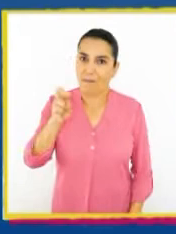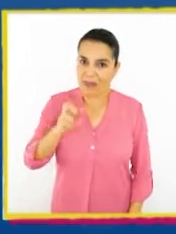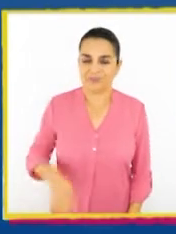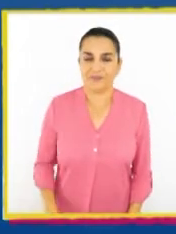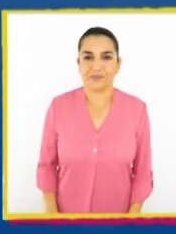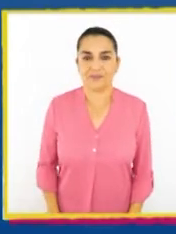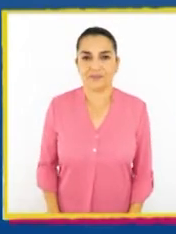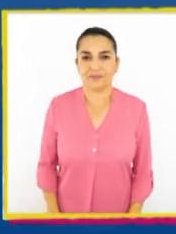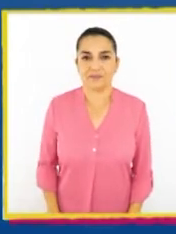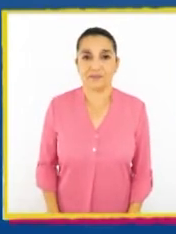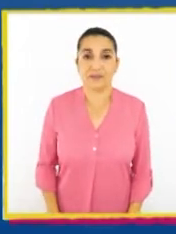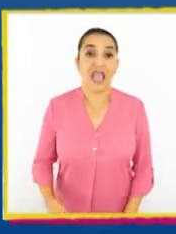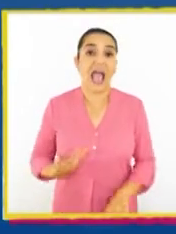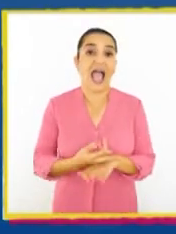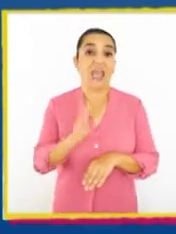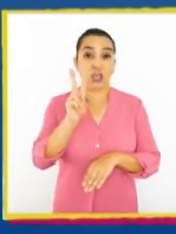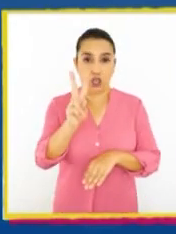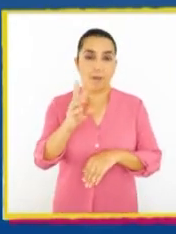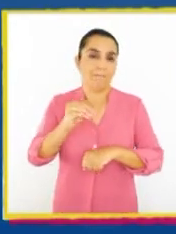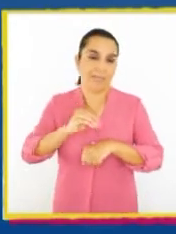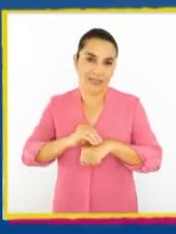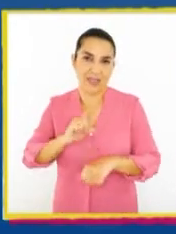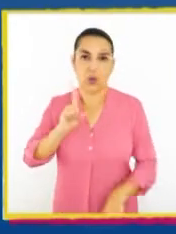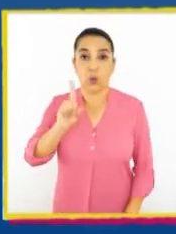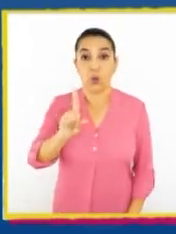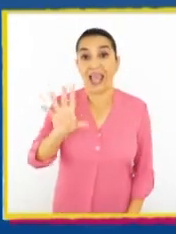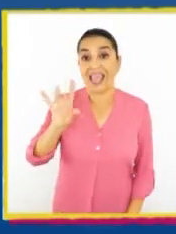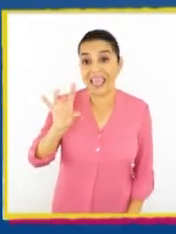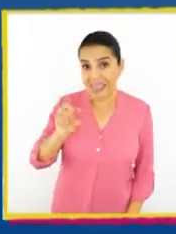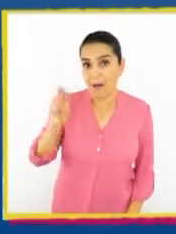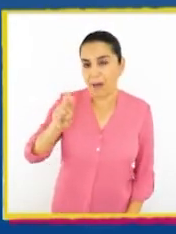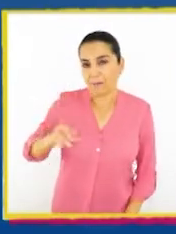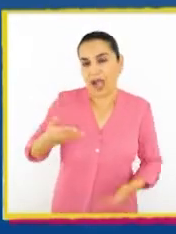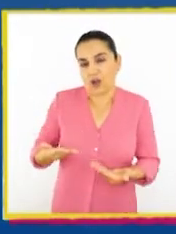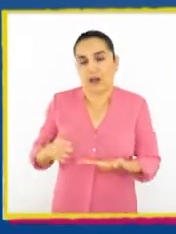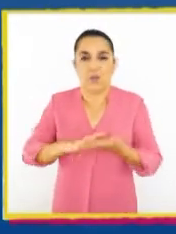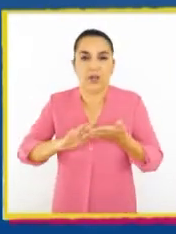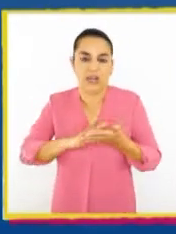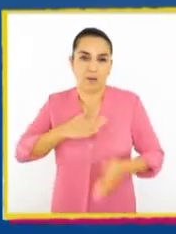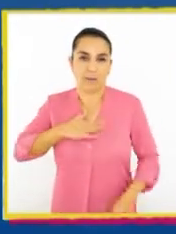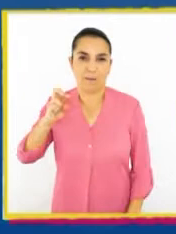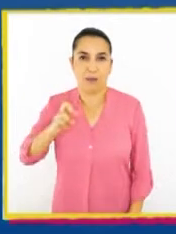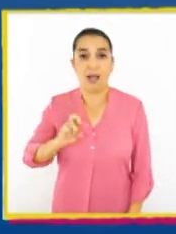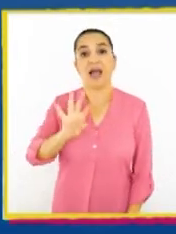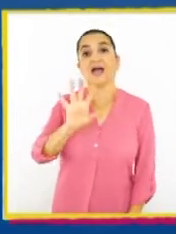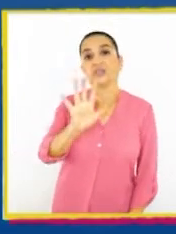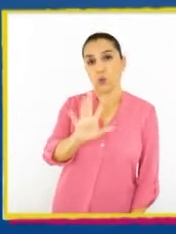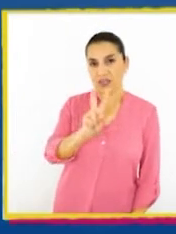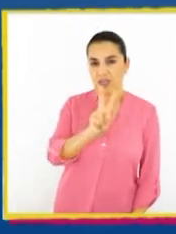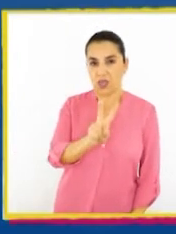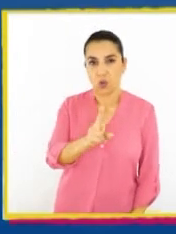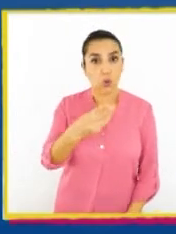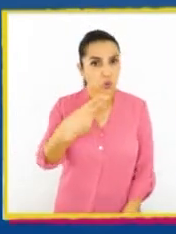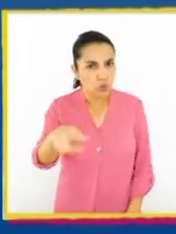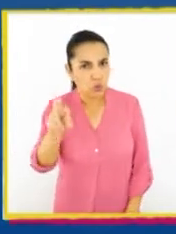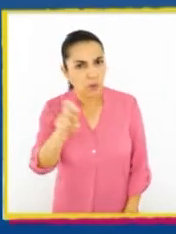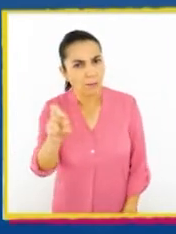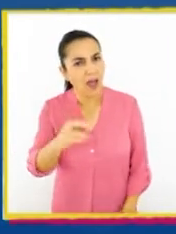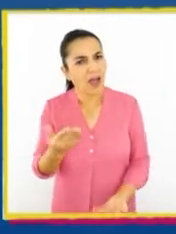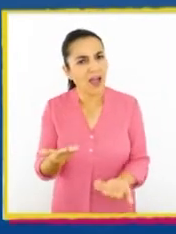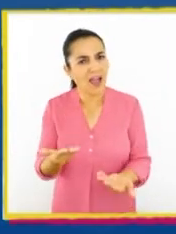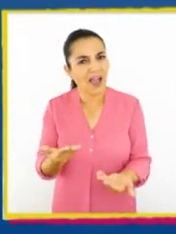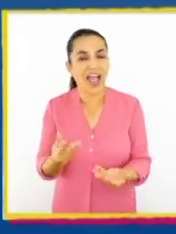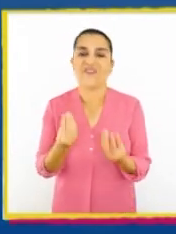nacieron nuestros papás. Y tenemos dos pistas. Pista 1, la da de los papás ahora. Por ejemplo, mi papá tiene 52. ¿Y los